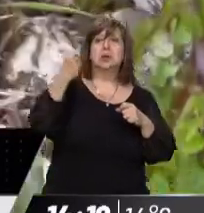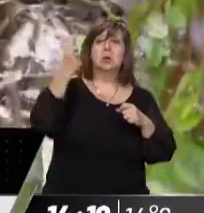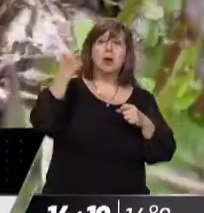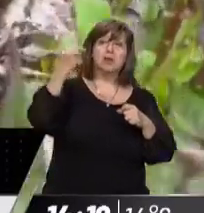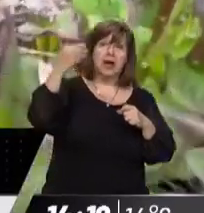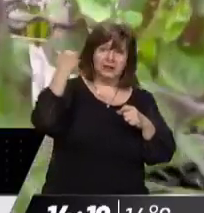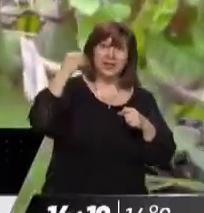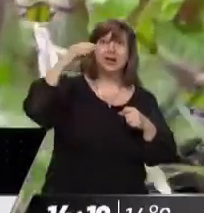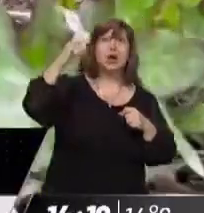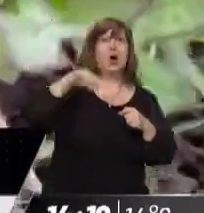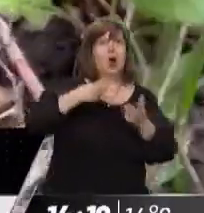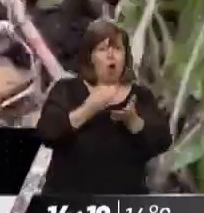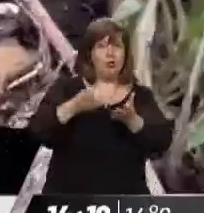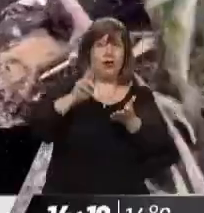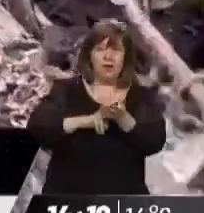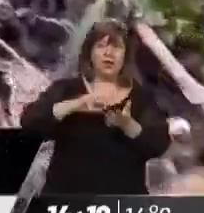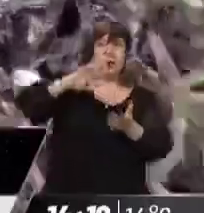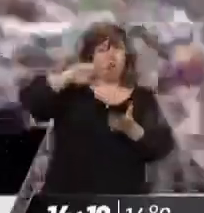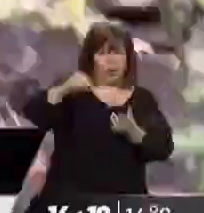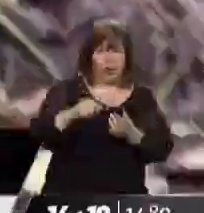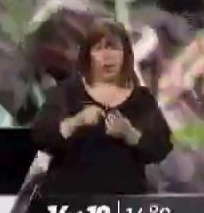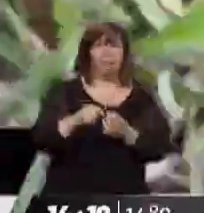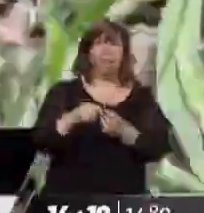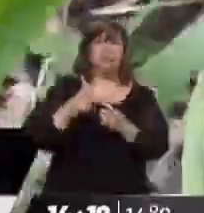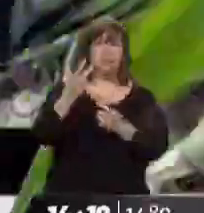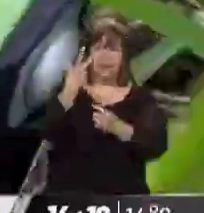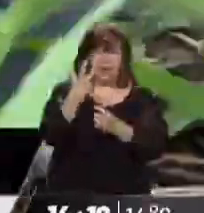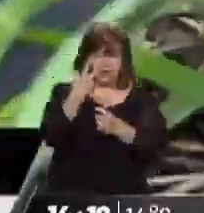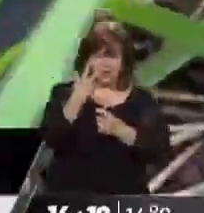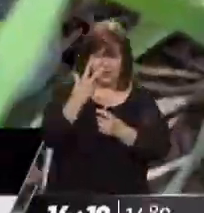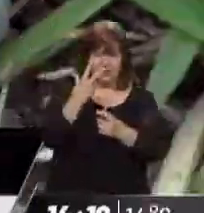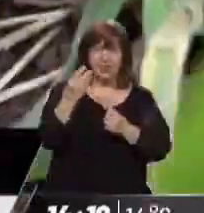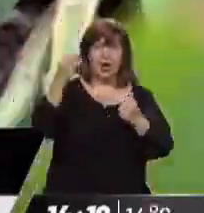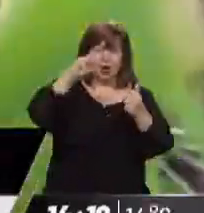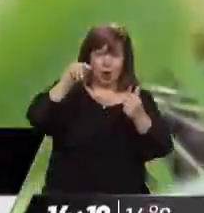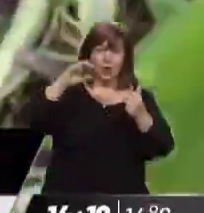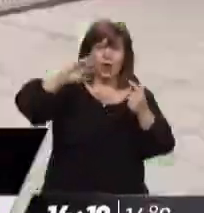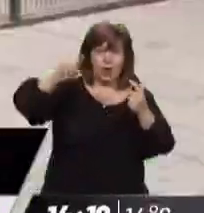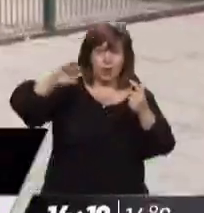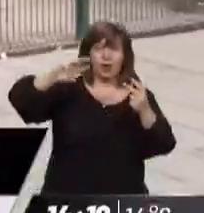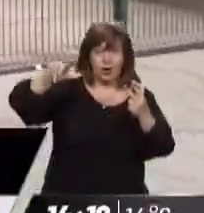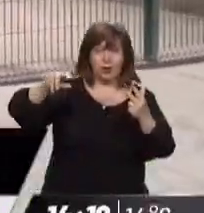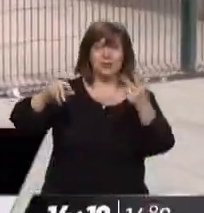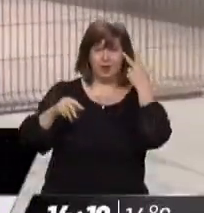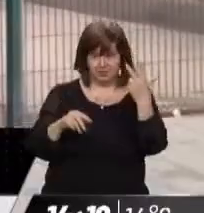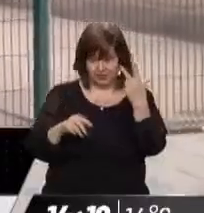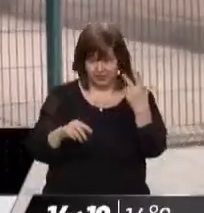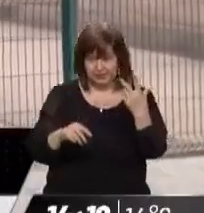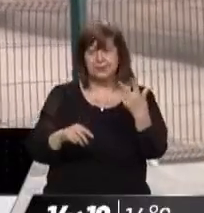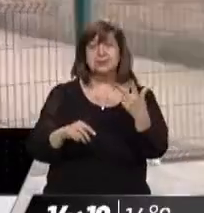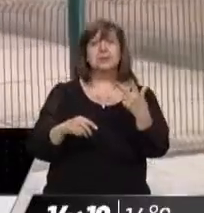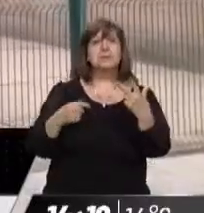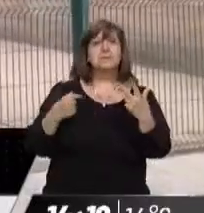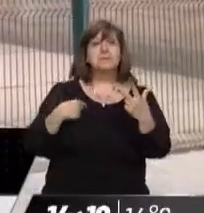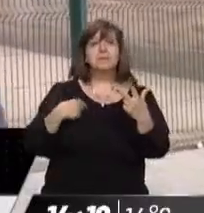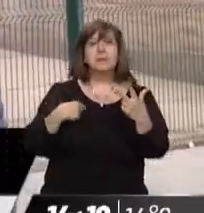tres veces los cables desde la lanza que digamos que va al poste y obviamente, bueno, el